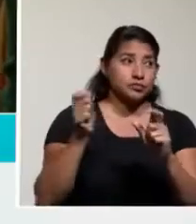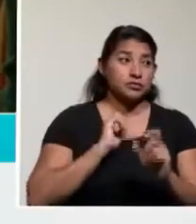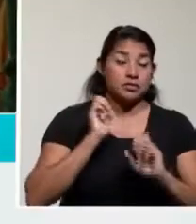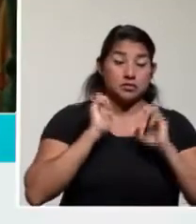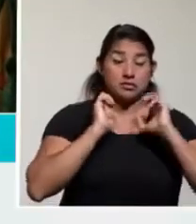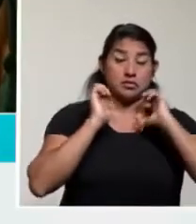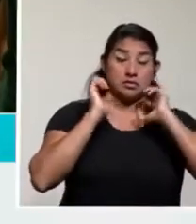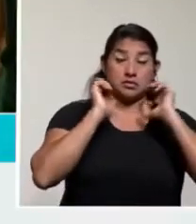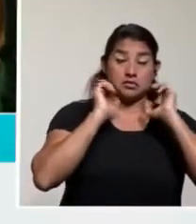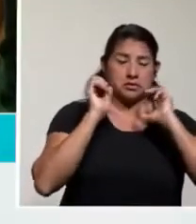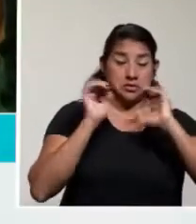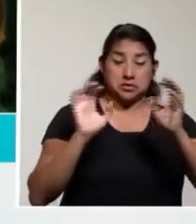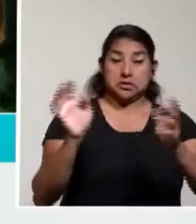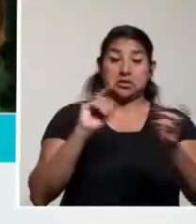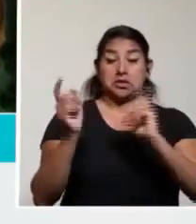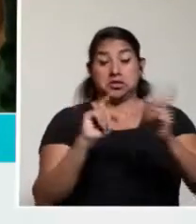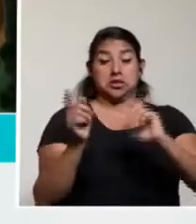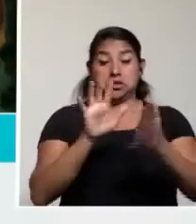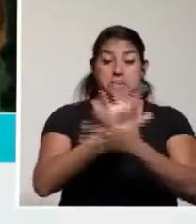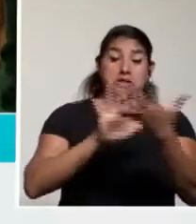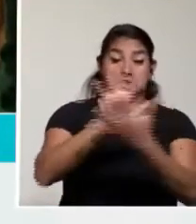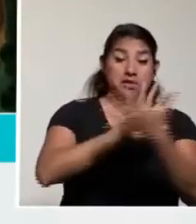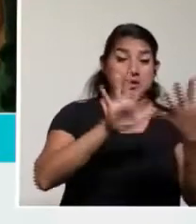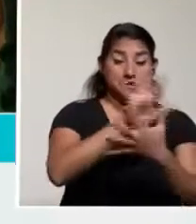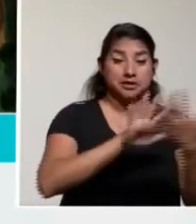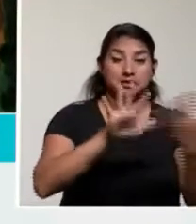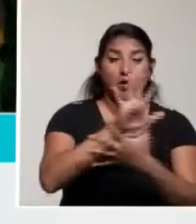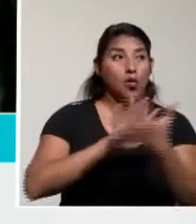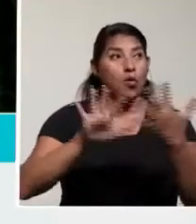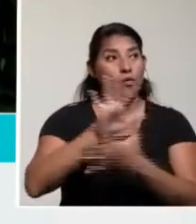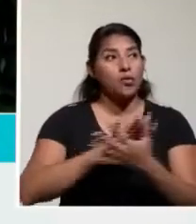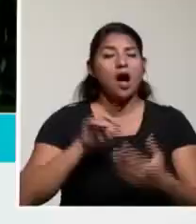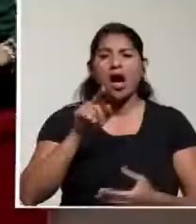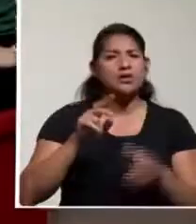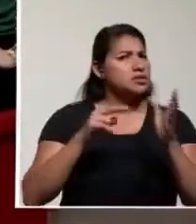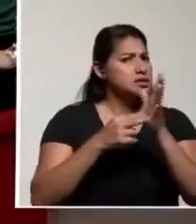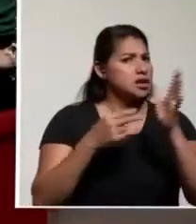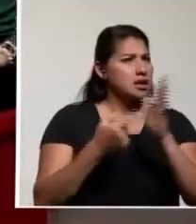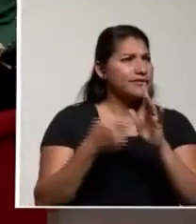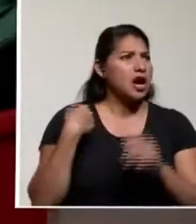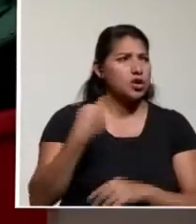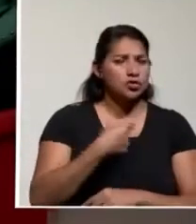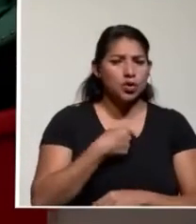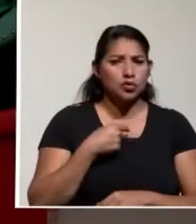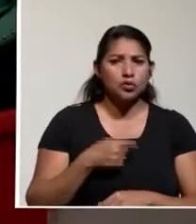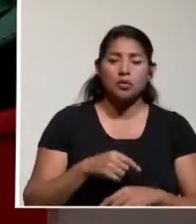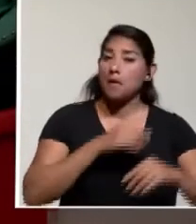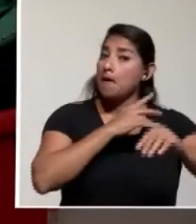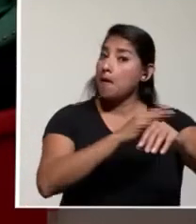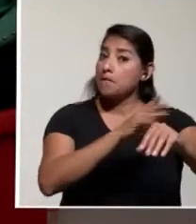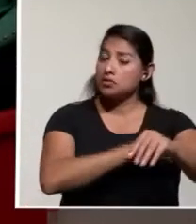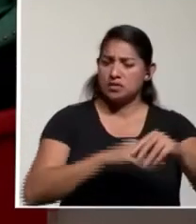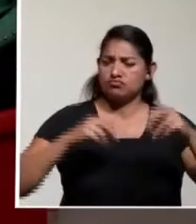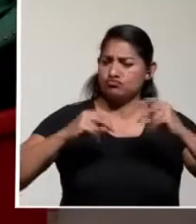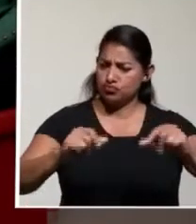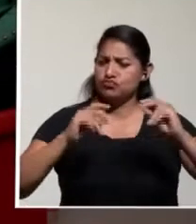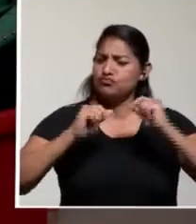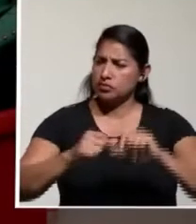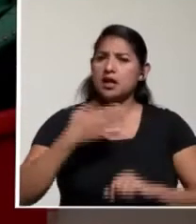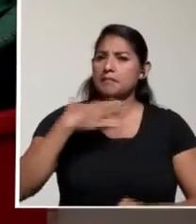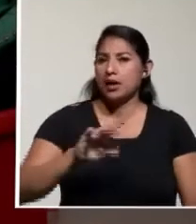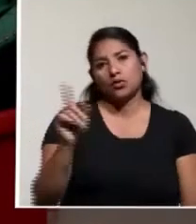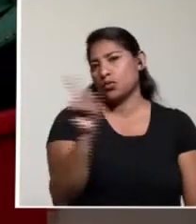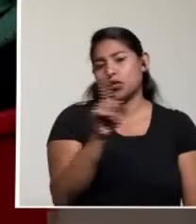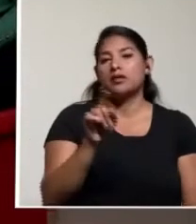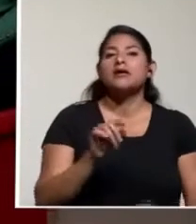Hasta se ve desordenado, sí, ¿verdad? Sí, también. Eso no quiere decir que cuando tocamos un instrumento de manera rápida sea malo,